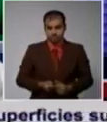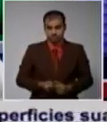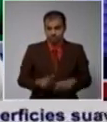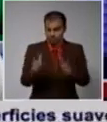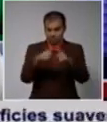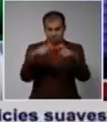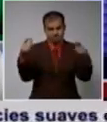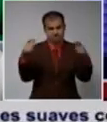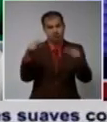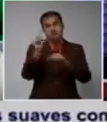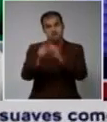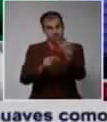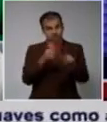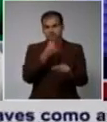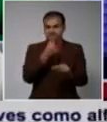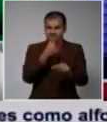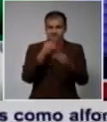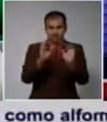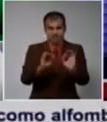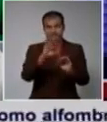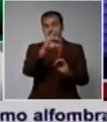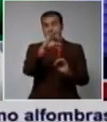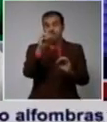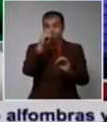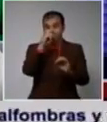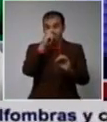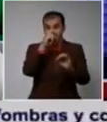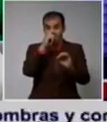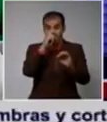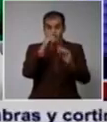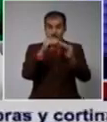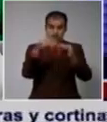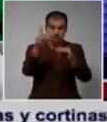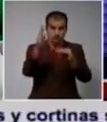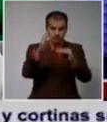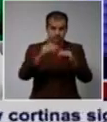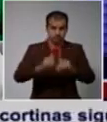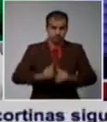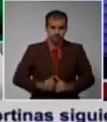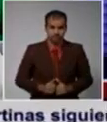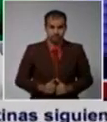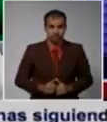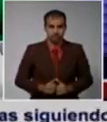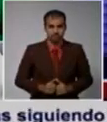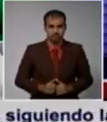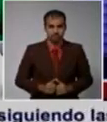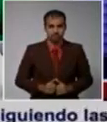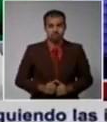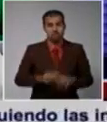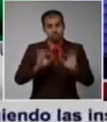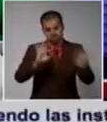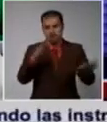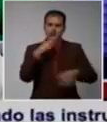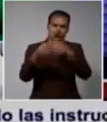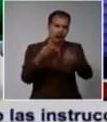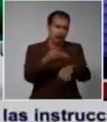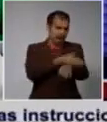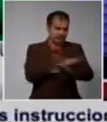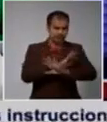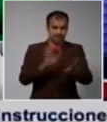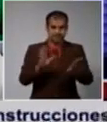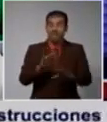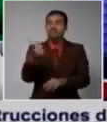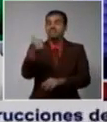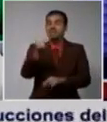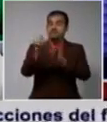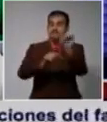se concentra en este grupo de edad. Como ya habíamos dicho, se confirmaron 10 personas que arribaron recientemente a